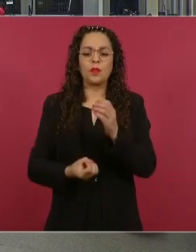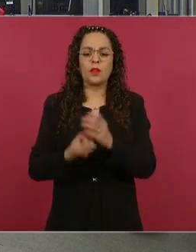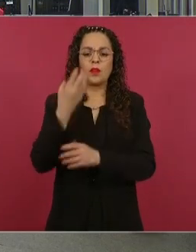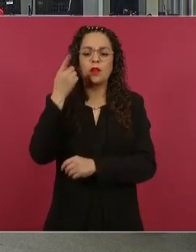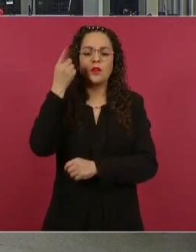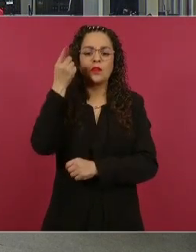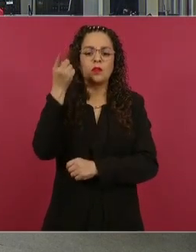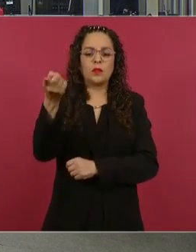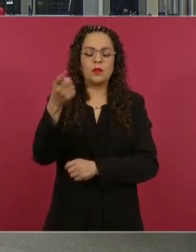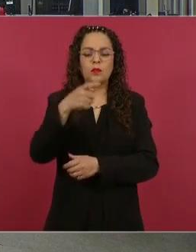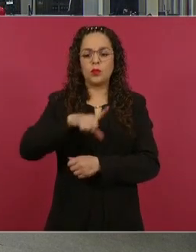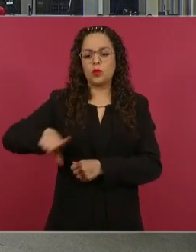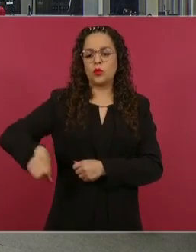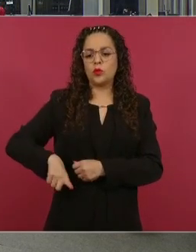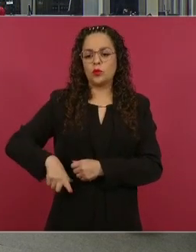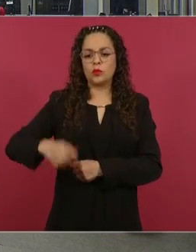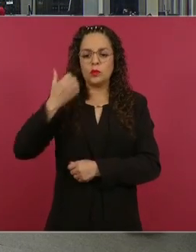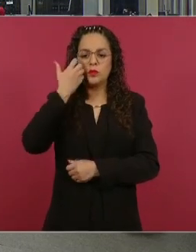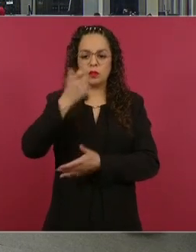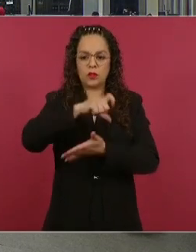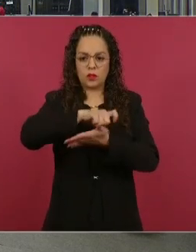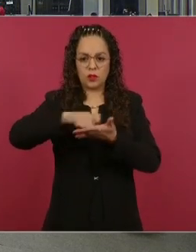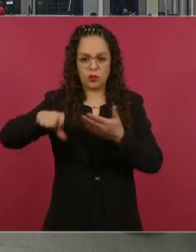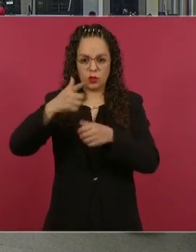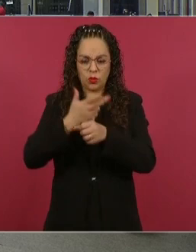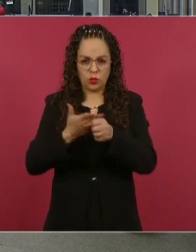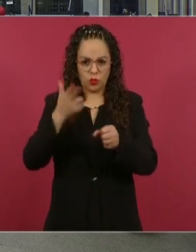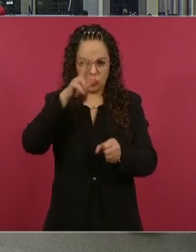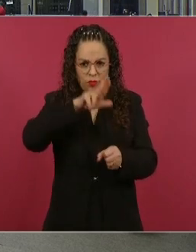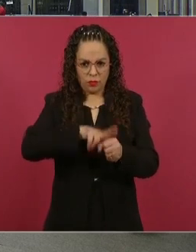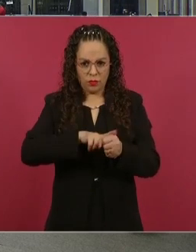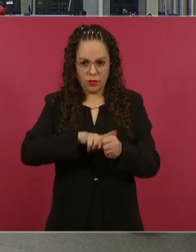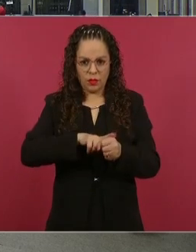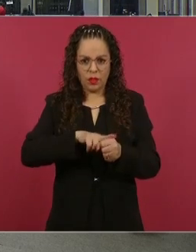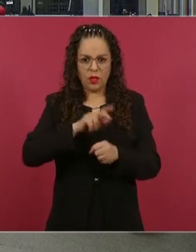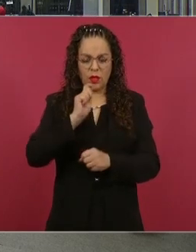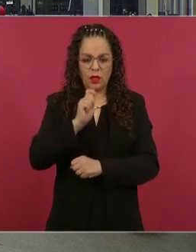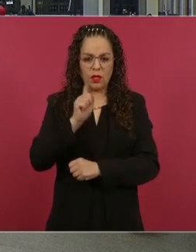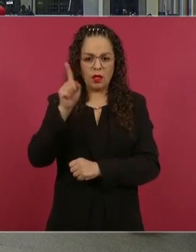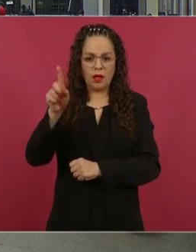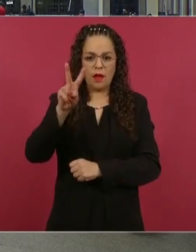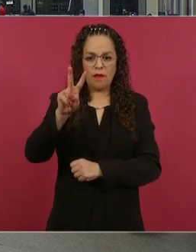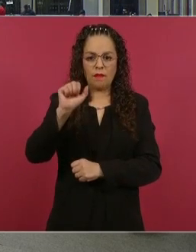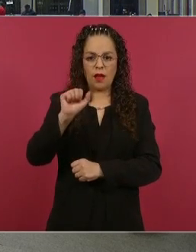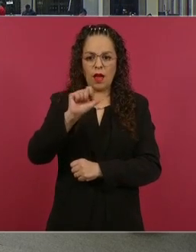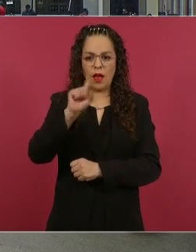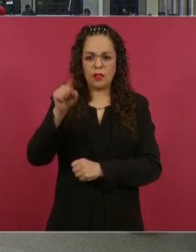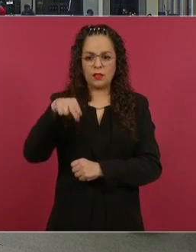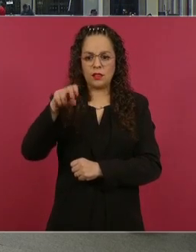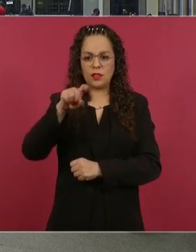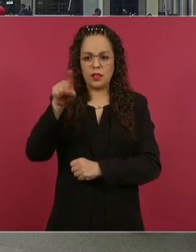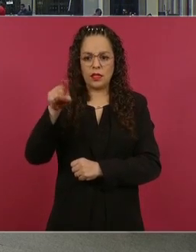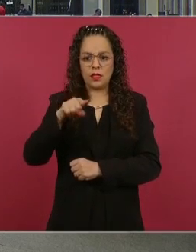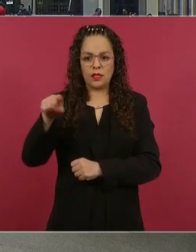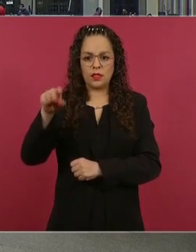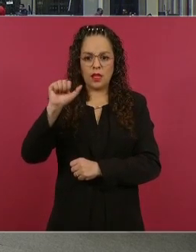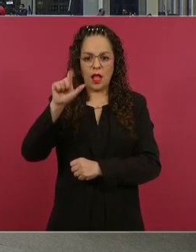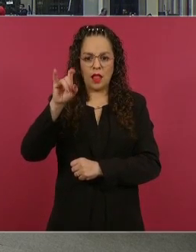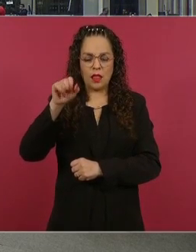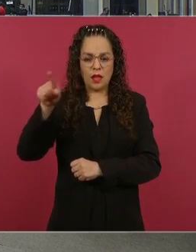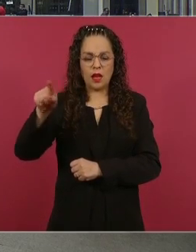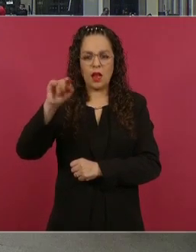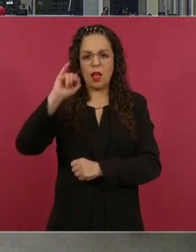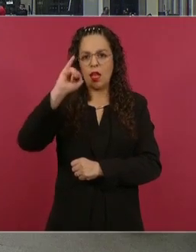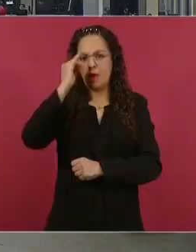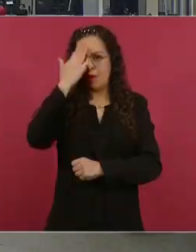gobierno busca comprar, usted ya había anunciado que en el caso del Hogario Vázquez Aldir, el dueño de Grupo Imagen, pues ya